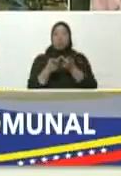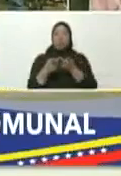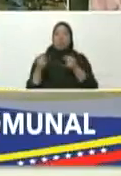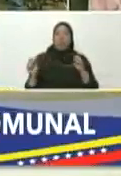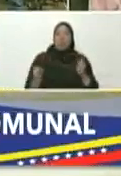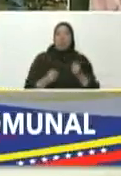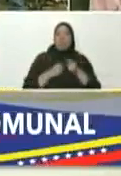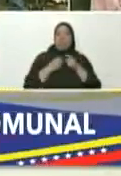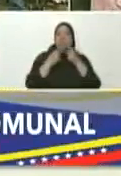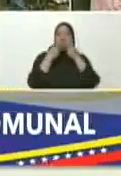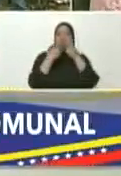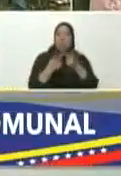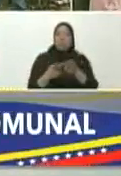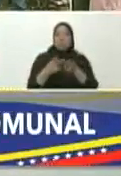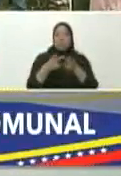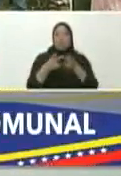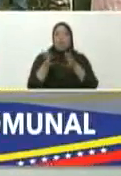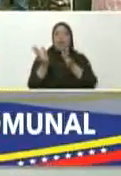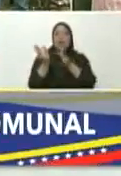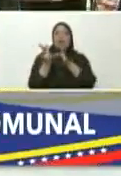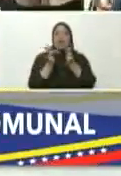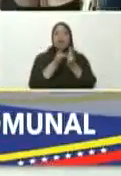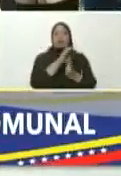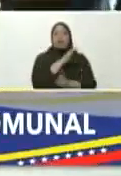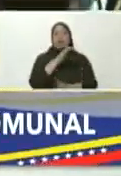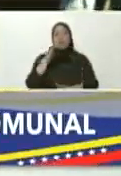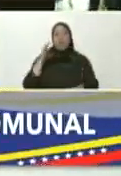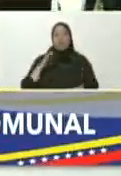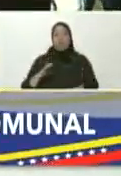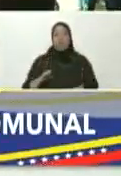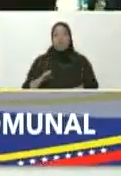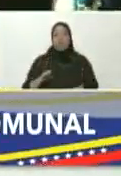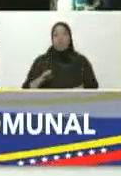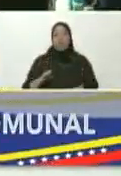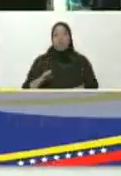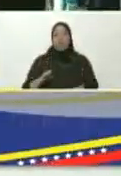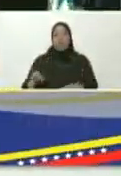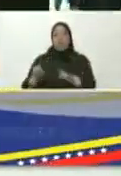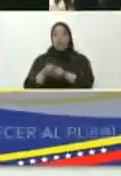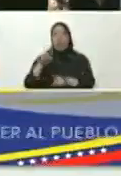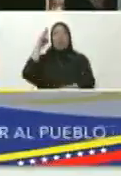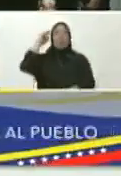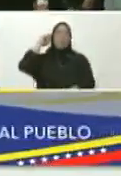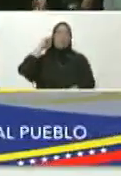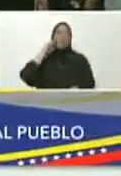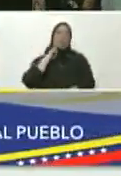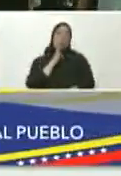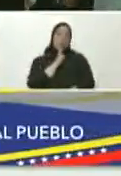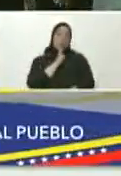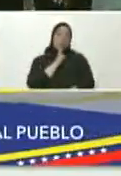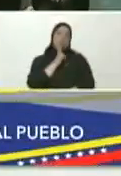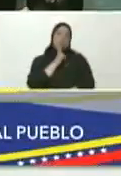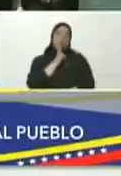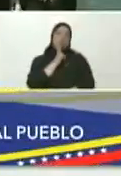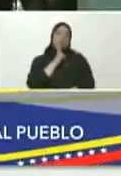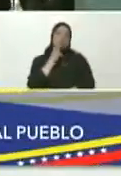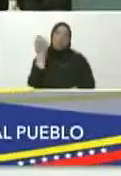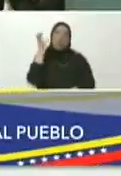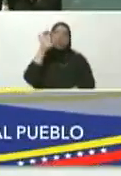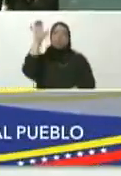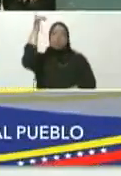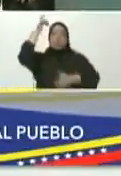valores en Cristo, de los valores en Bolívar, de los valores patrióticos en